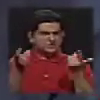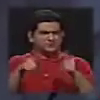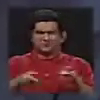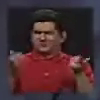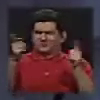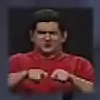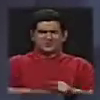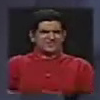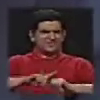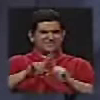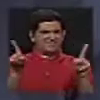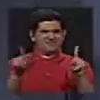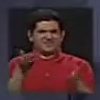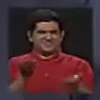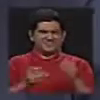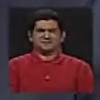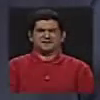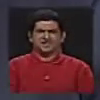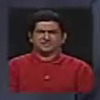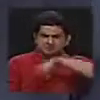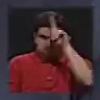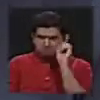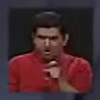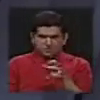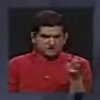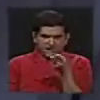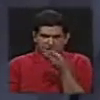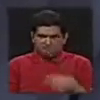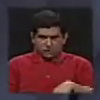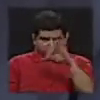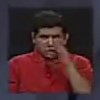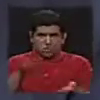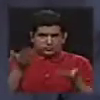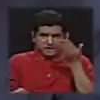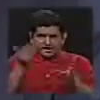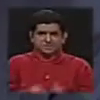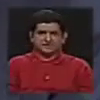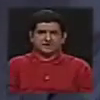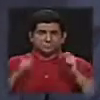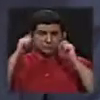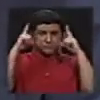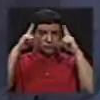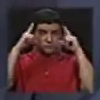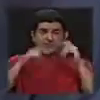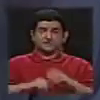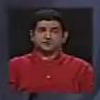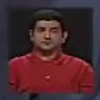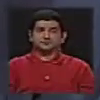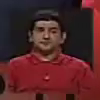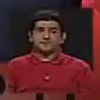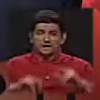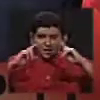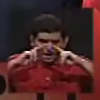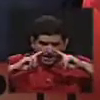algunas discrepancias quizás. Les quería preguntar si ustedes han encontrado sorpresas en la